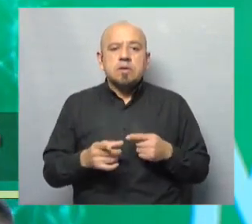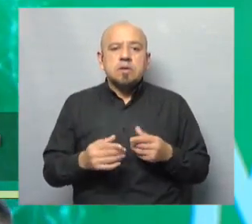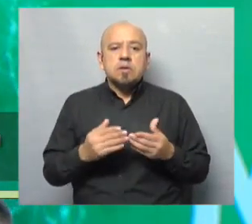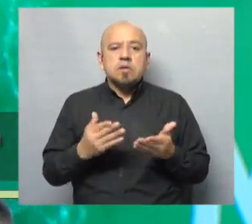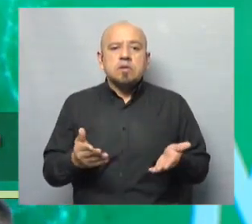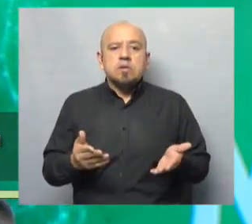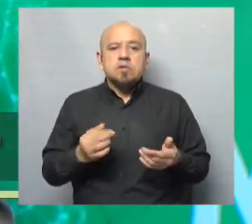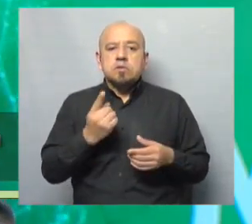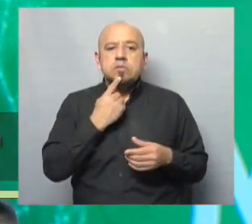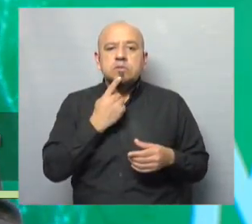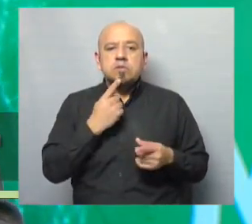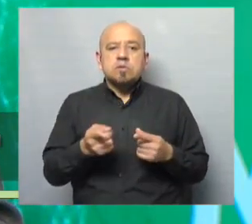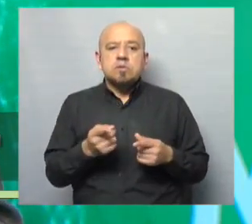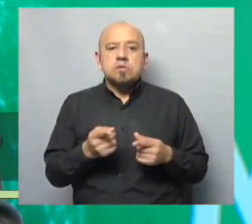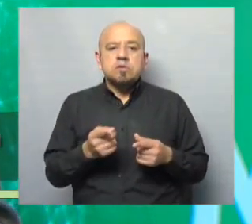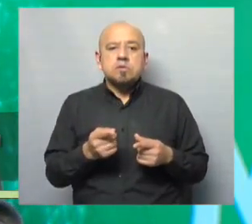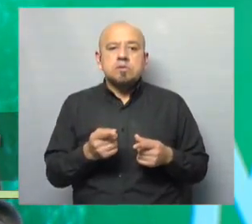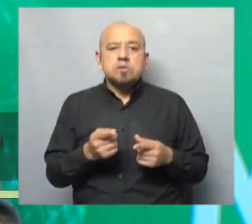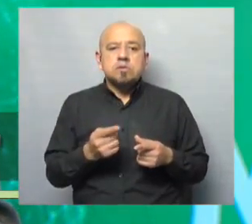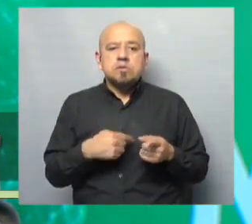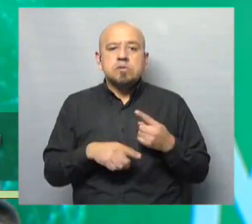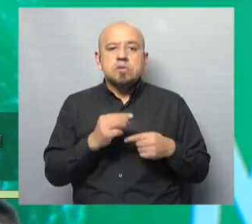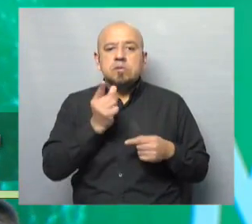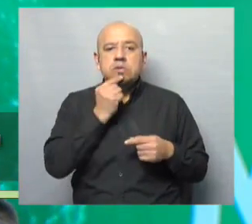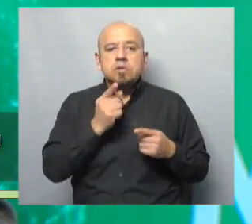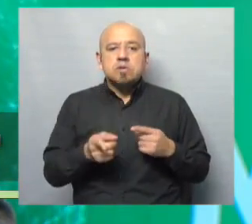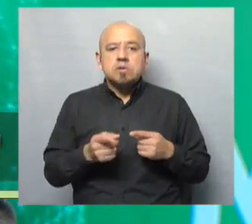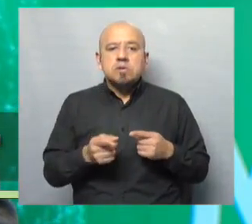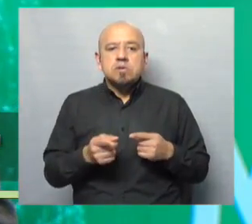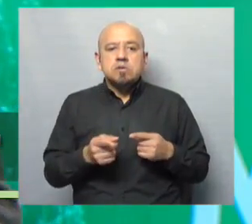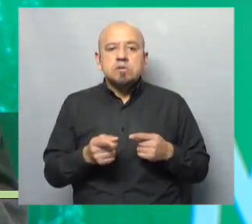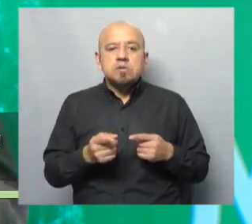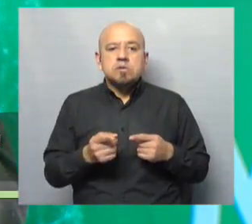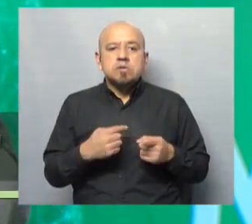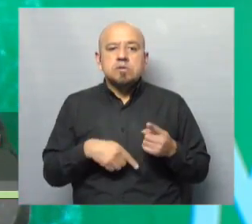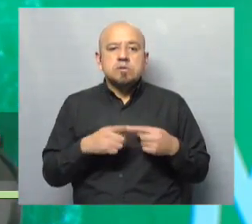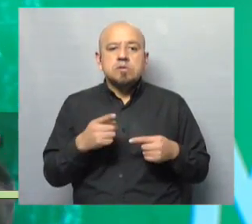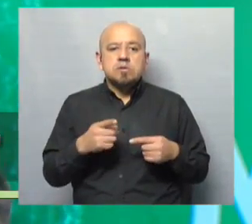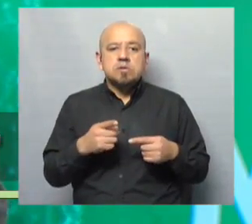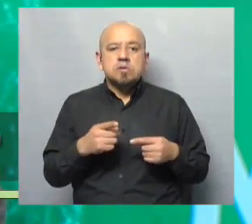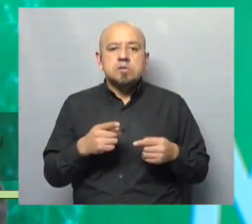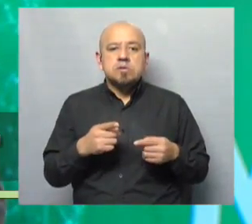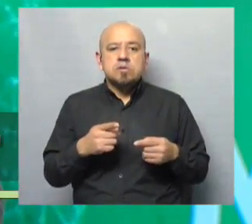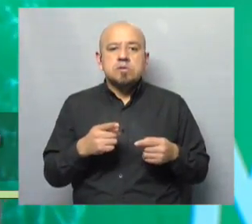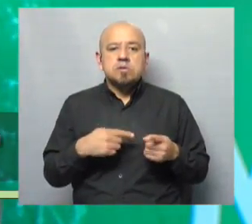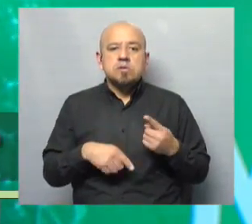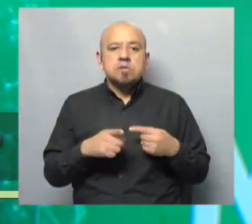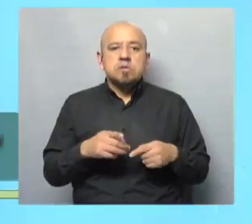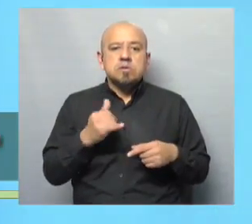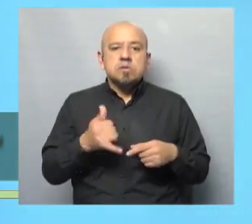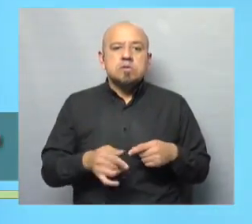señal política hacia este la policía entonces en realidad la situación tiene estos diversos orígenes